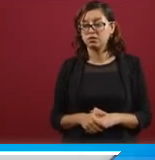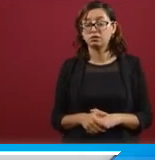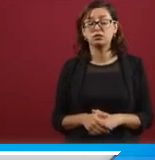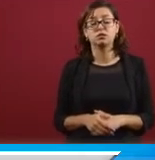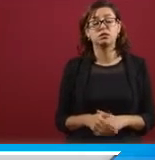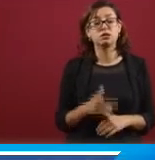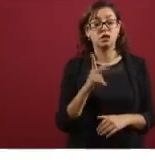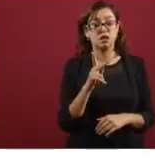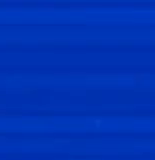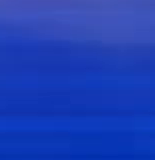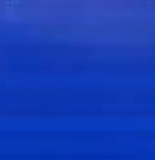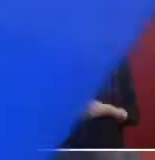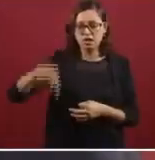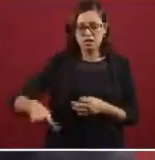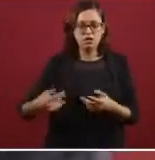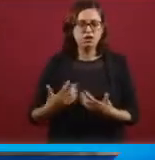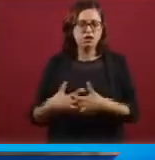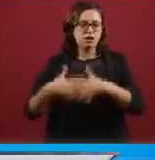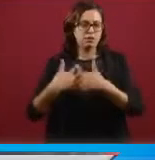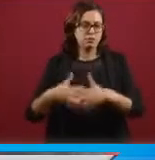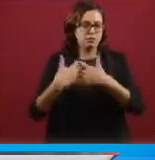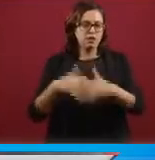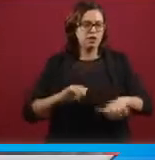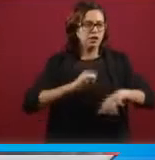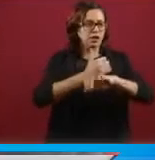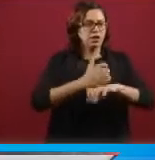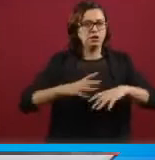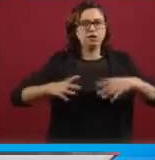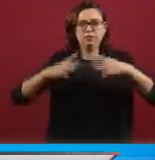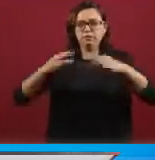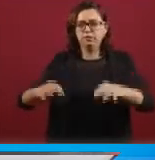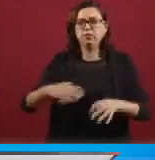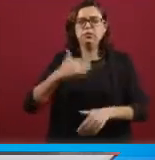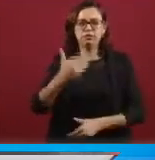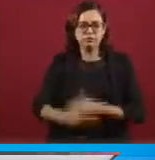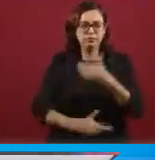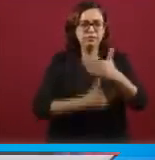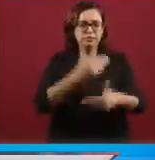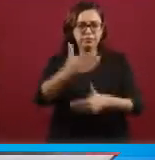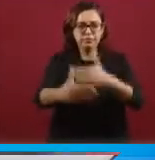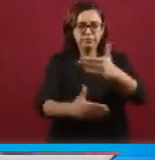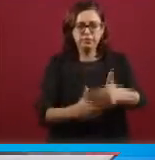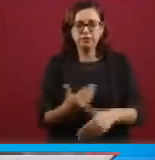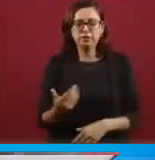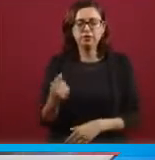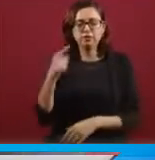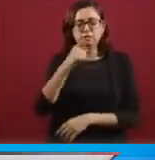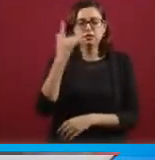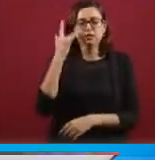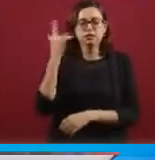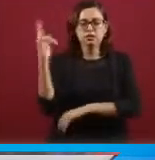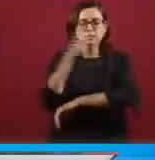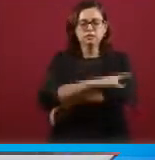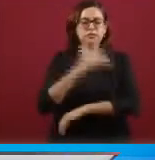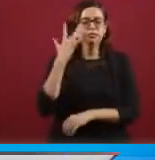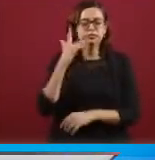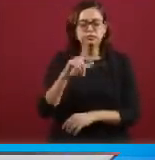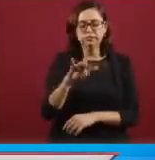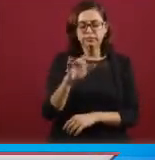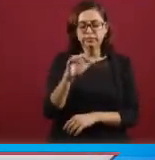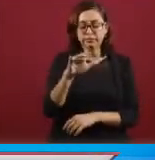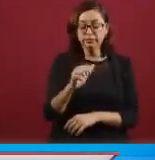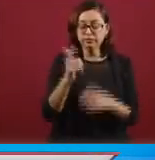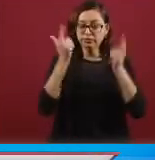créditos otorgados. Amparos contra Santa Lucía. Lo del aeropuerto de Santa Lucía, yo espero que